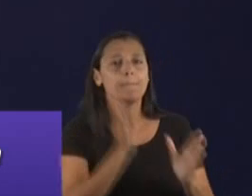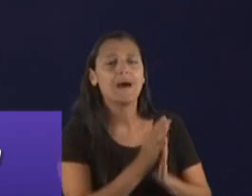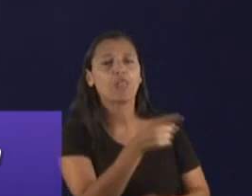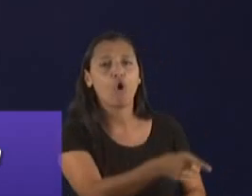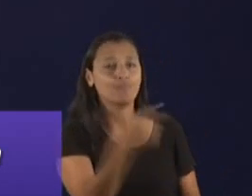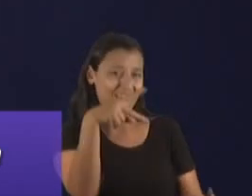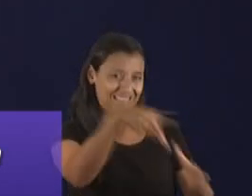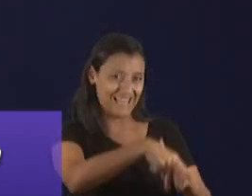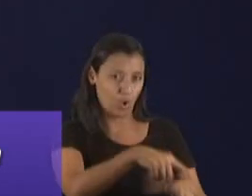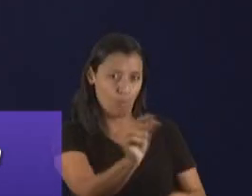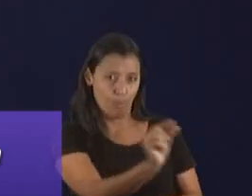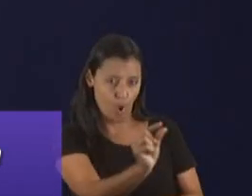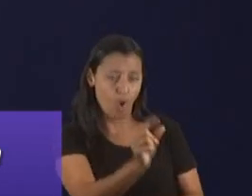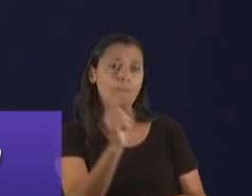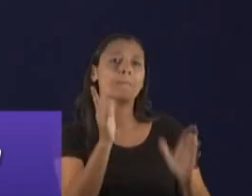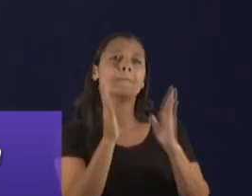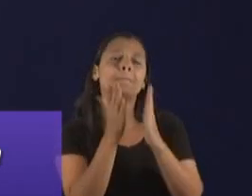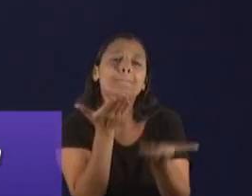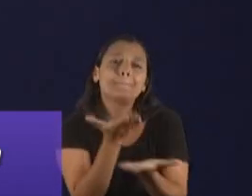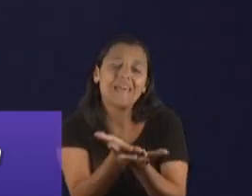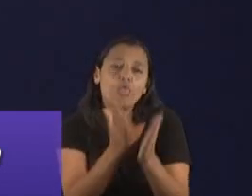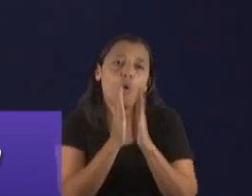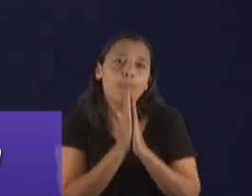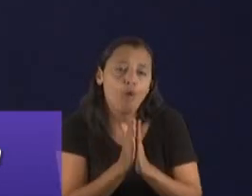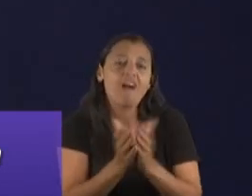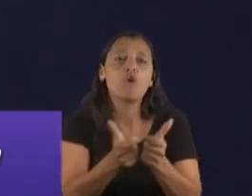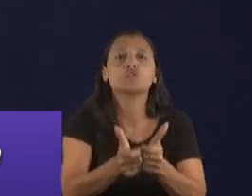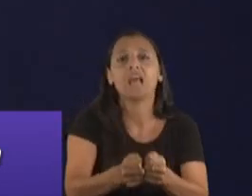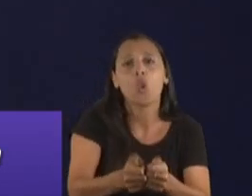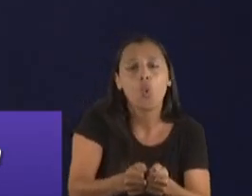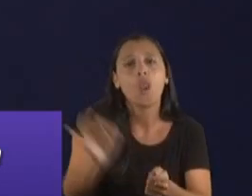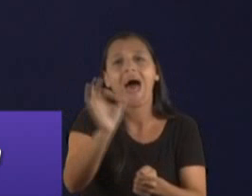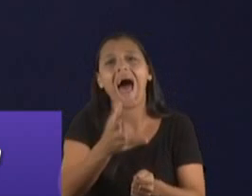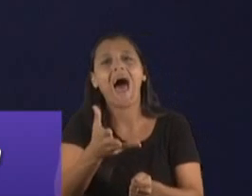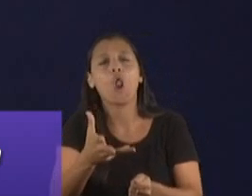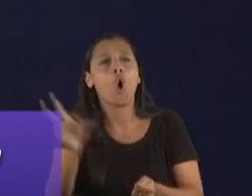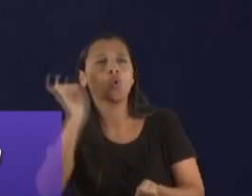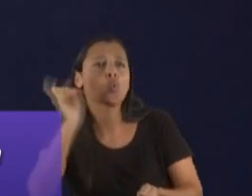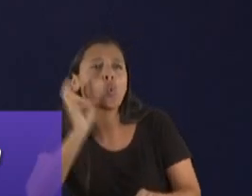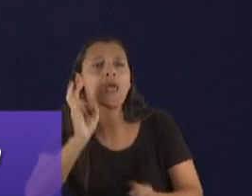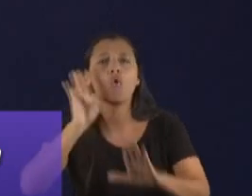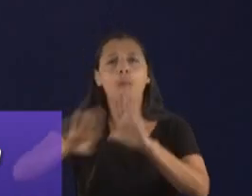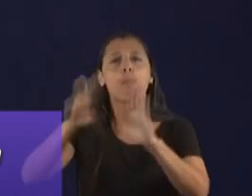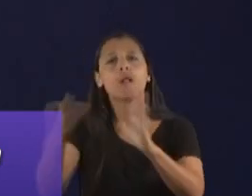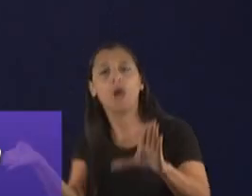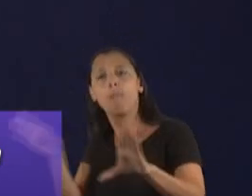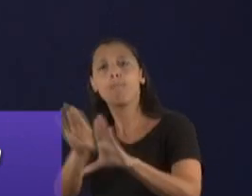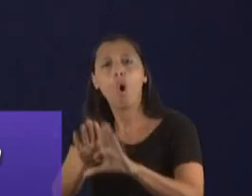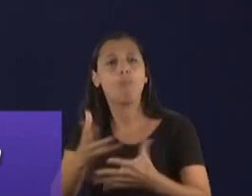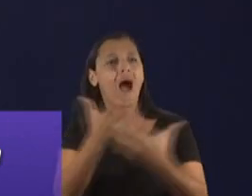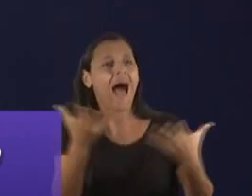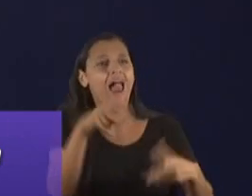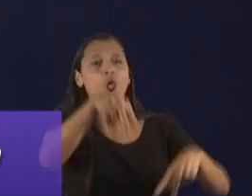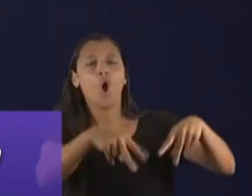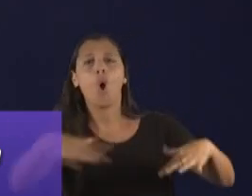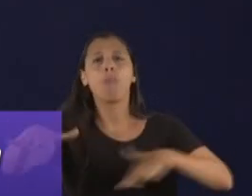te interrumpo. Les ruego, por favor, los celulares, los golpes en las puertas, el que se levanten. Por